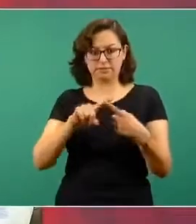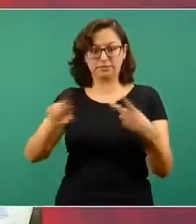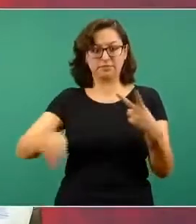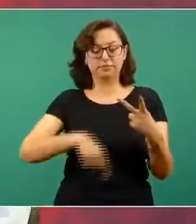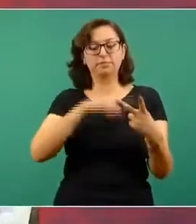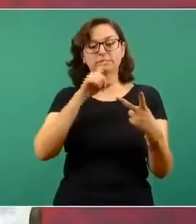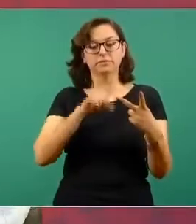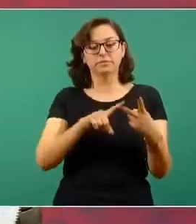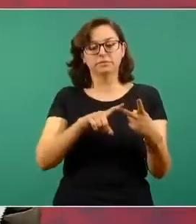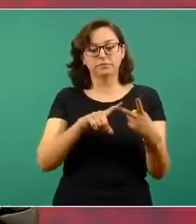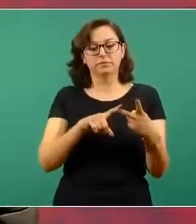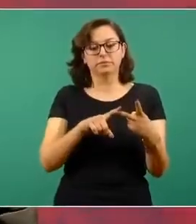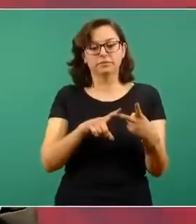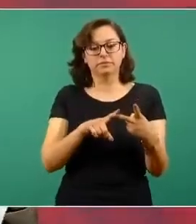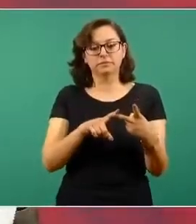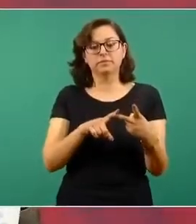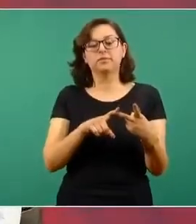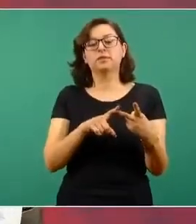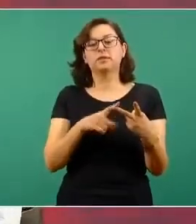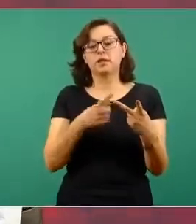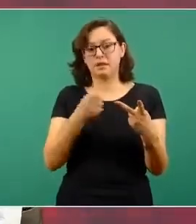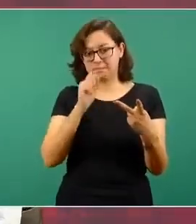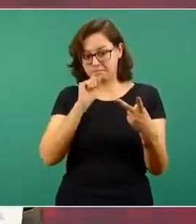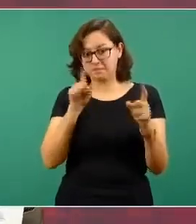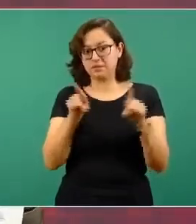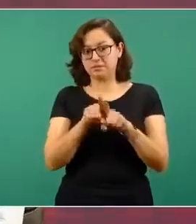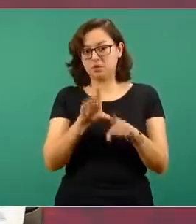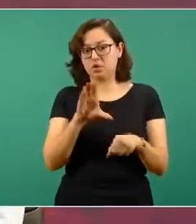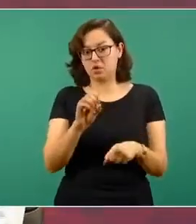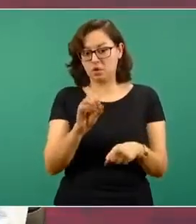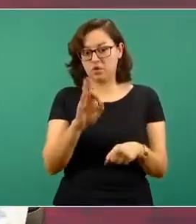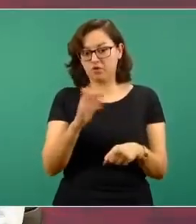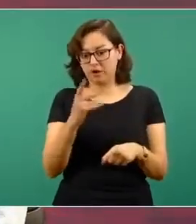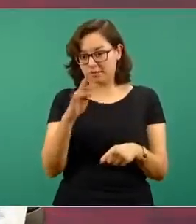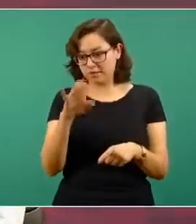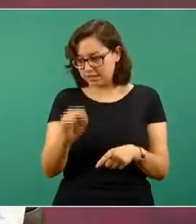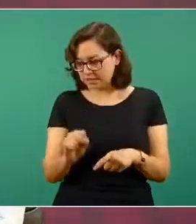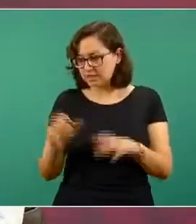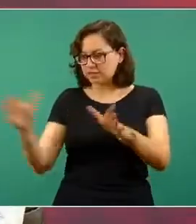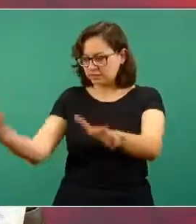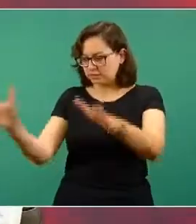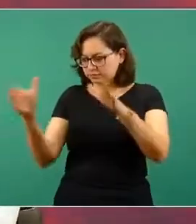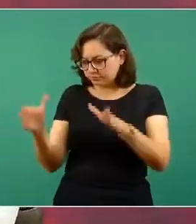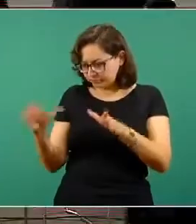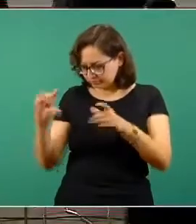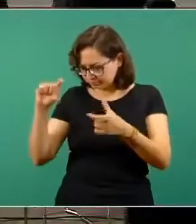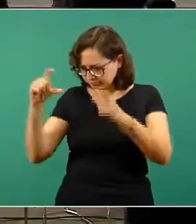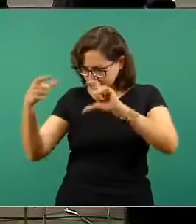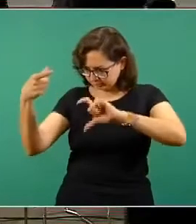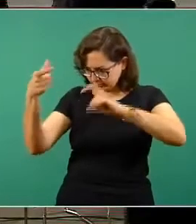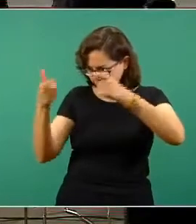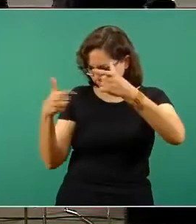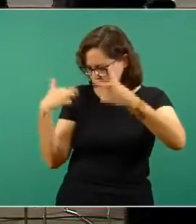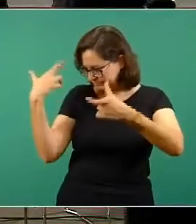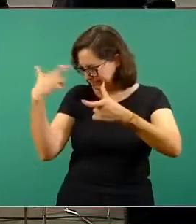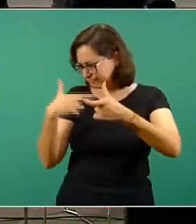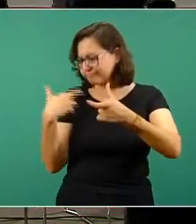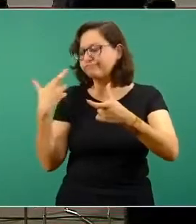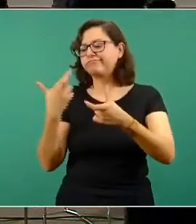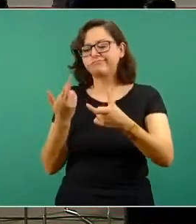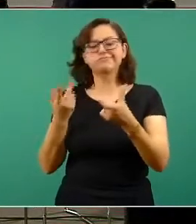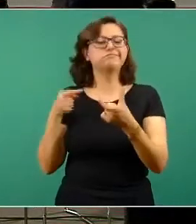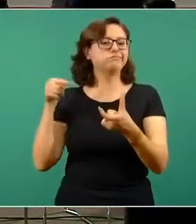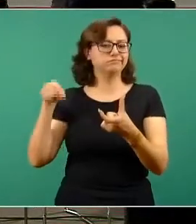además, obviamente, también la COFEPRIS fue invitada para participar de las revisiones y ellos a través de esta revisión